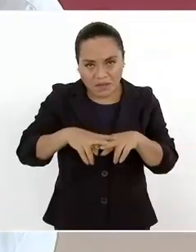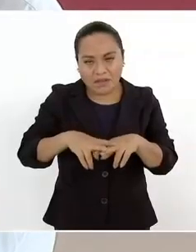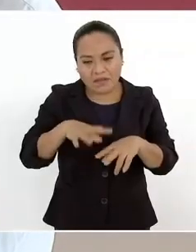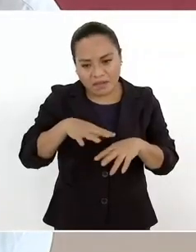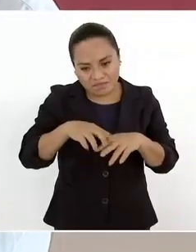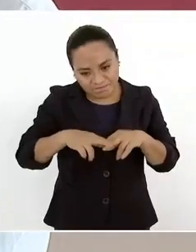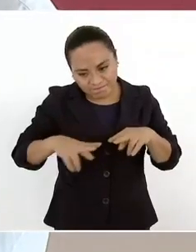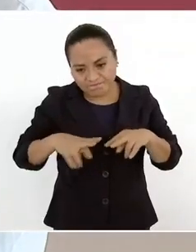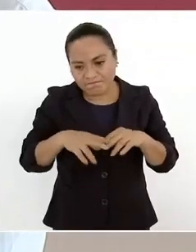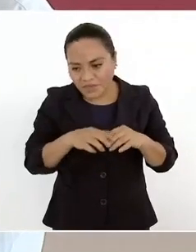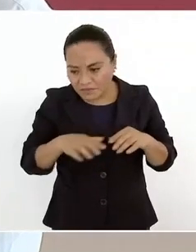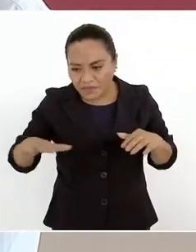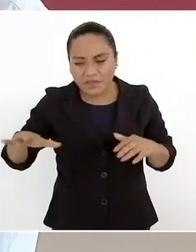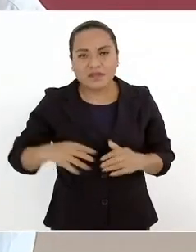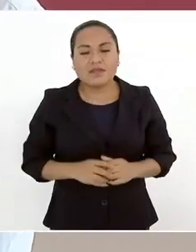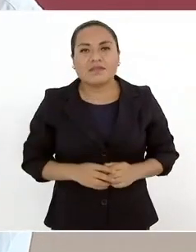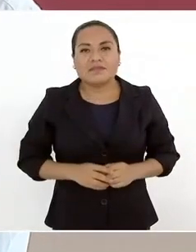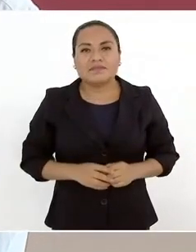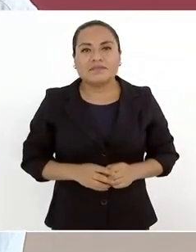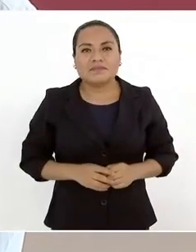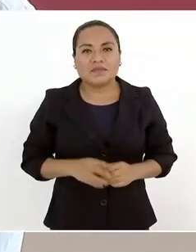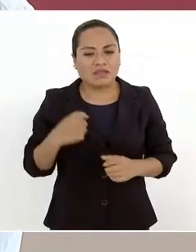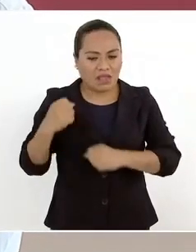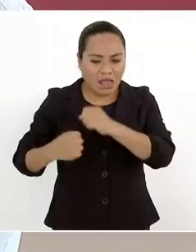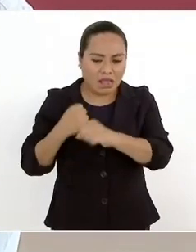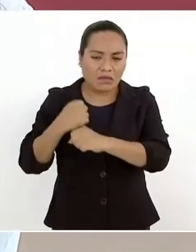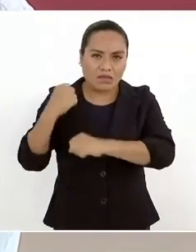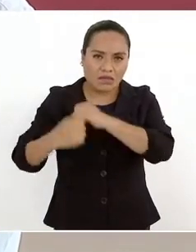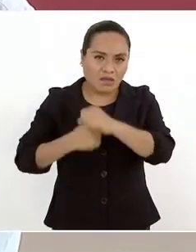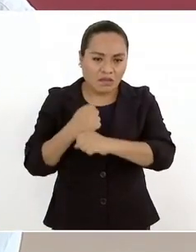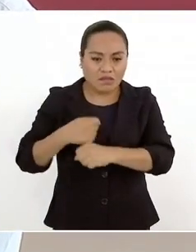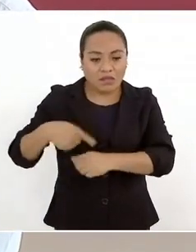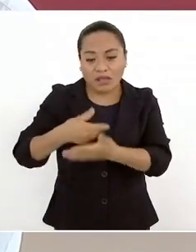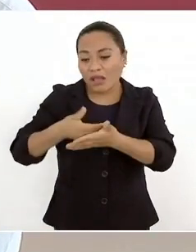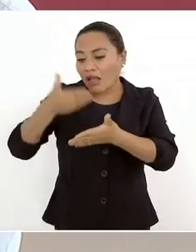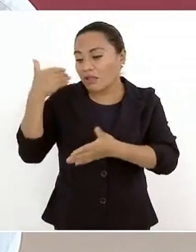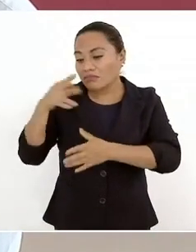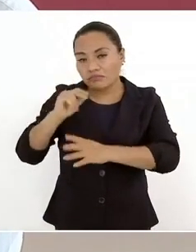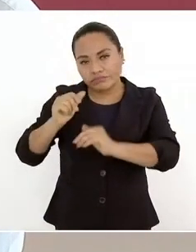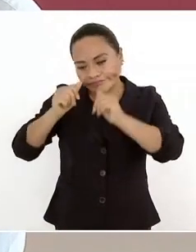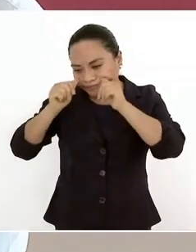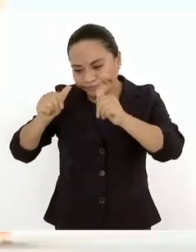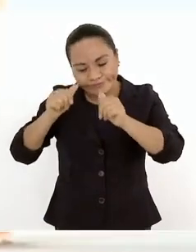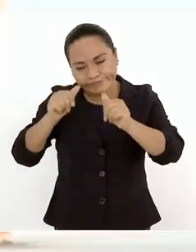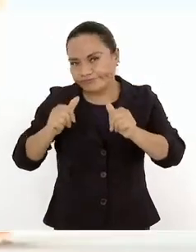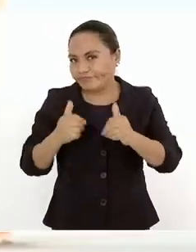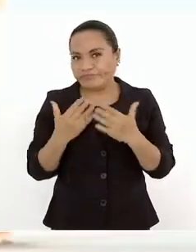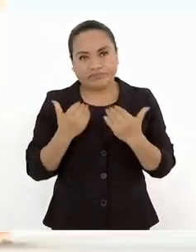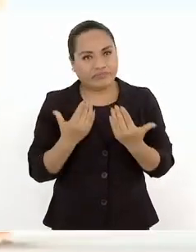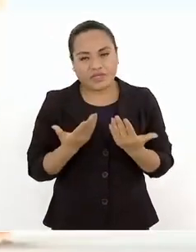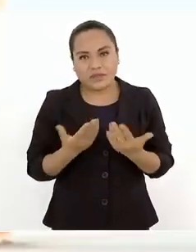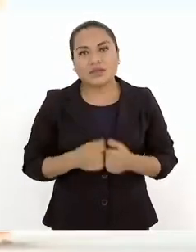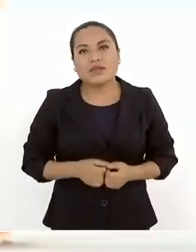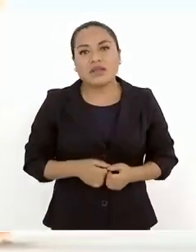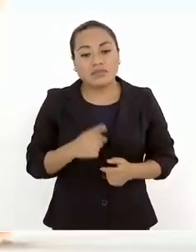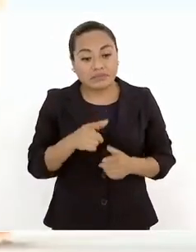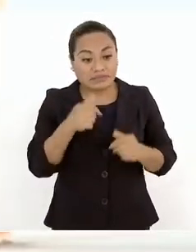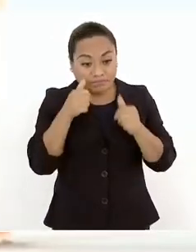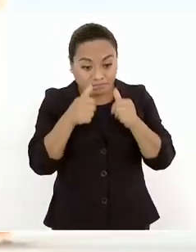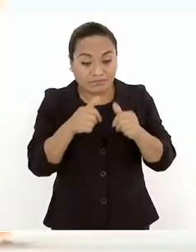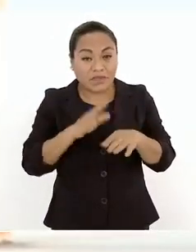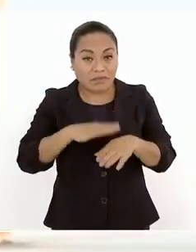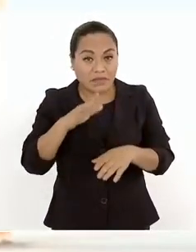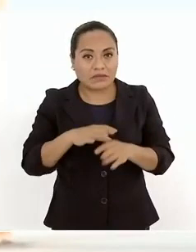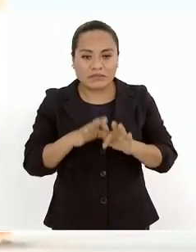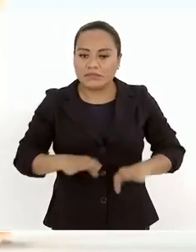que durante muchos años no fueron tomadas en cuenta. Nos referimos, en el caso particular que nos